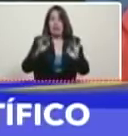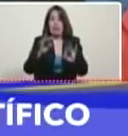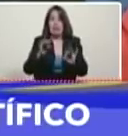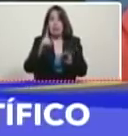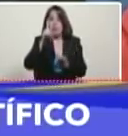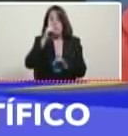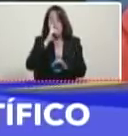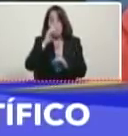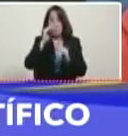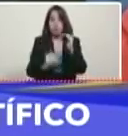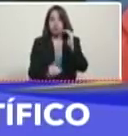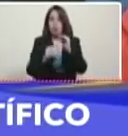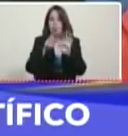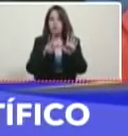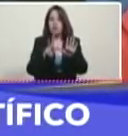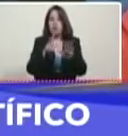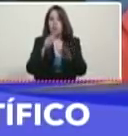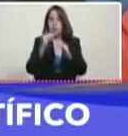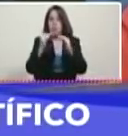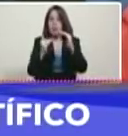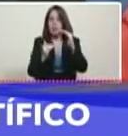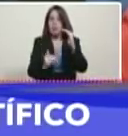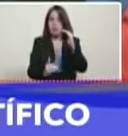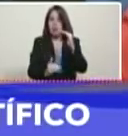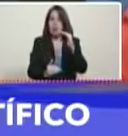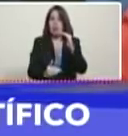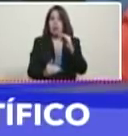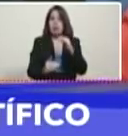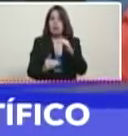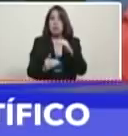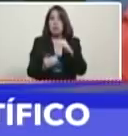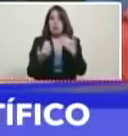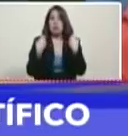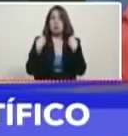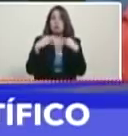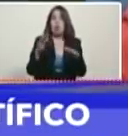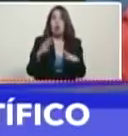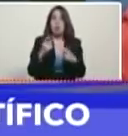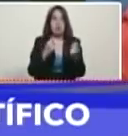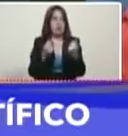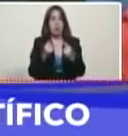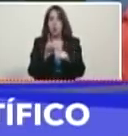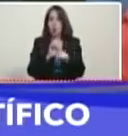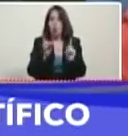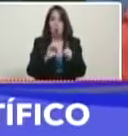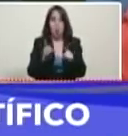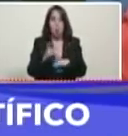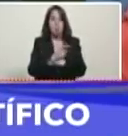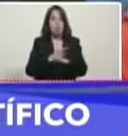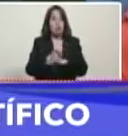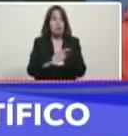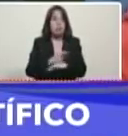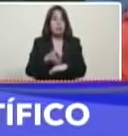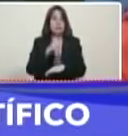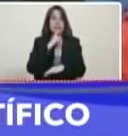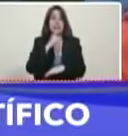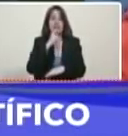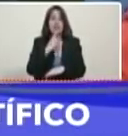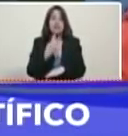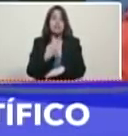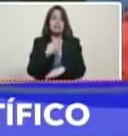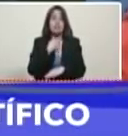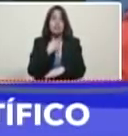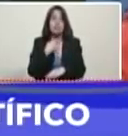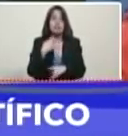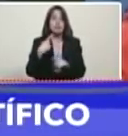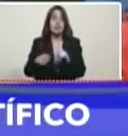al octavo lugar. No porque sobren los recursos, por el contrario, nos tocó gobernar el estado en los momentos de